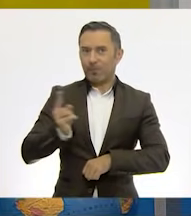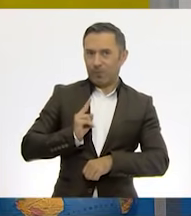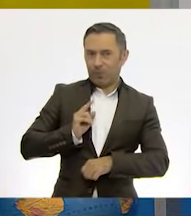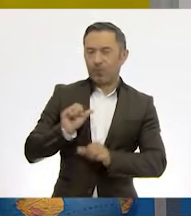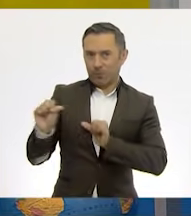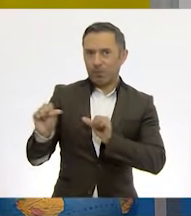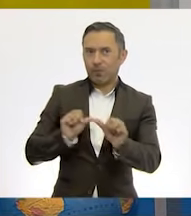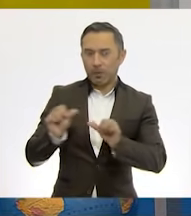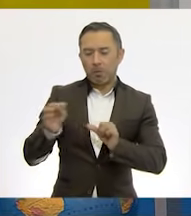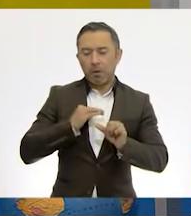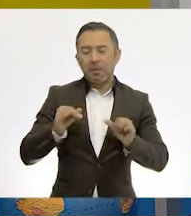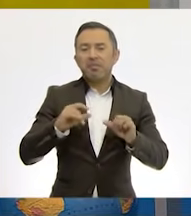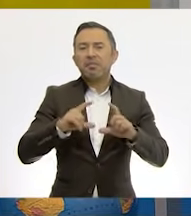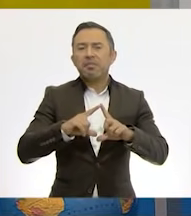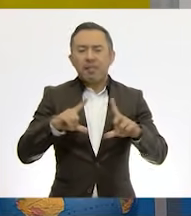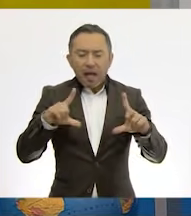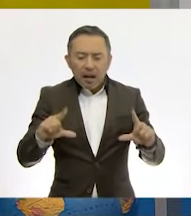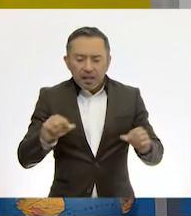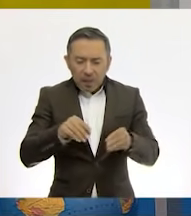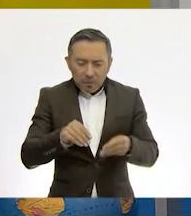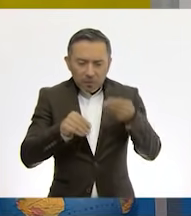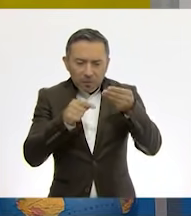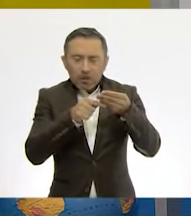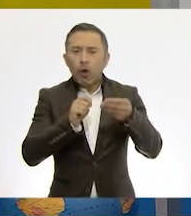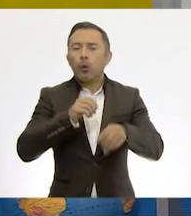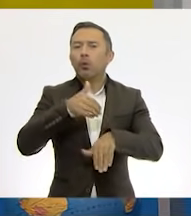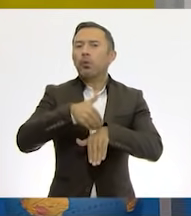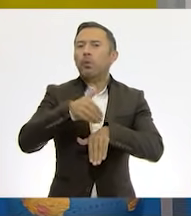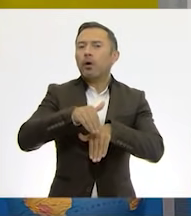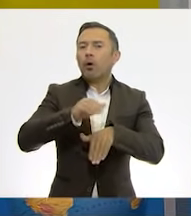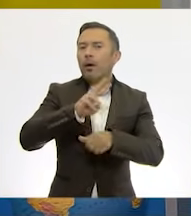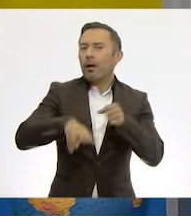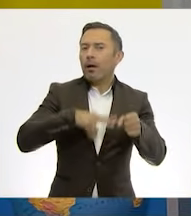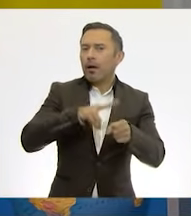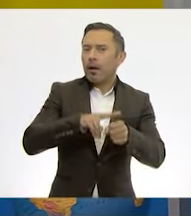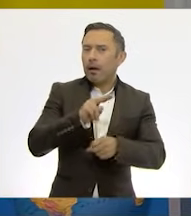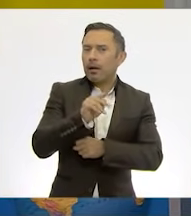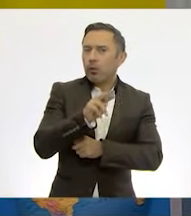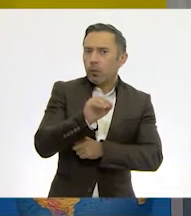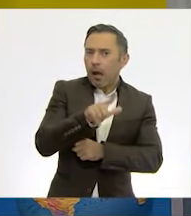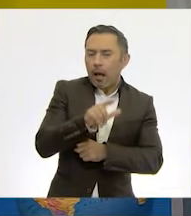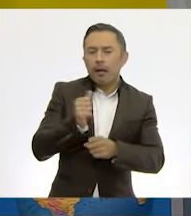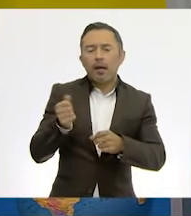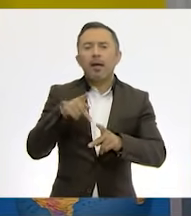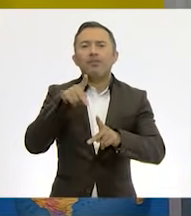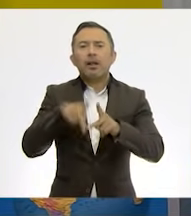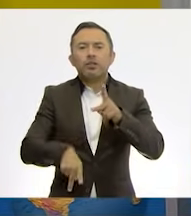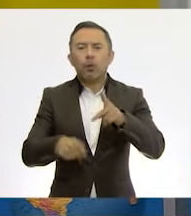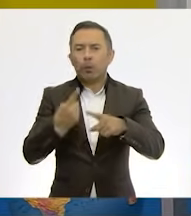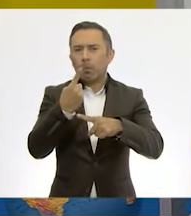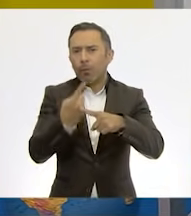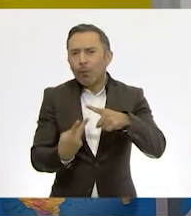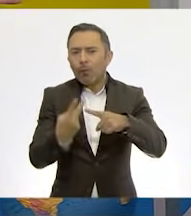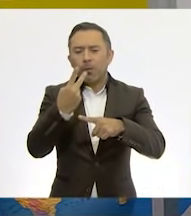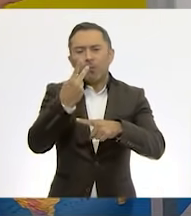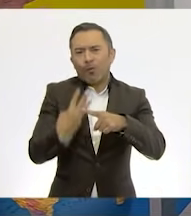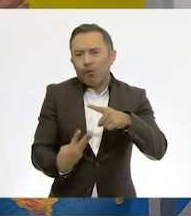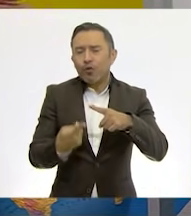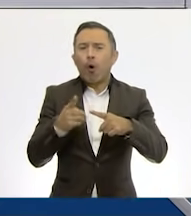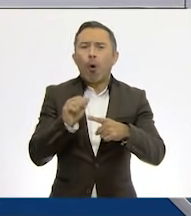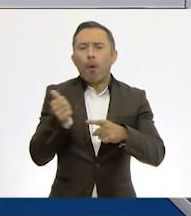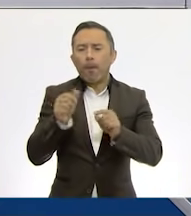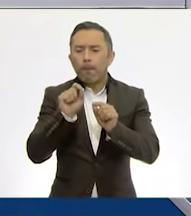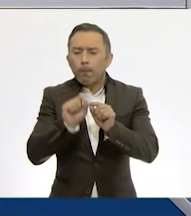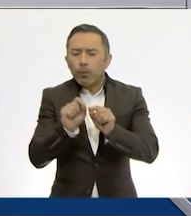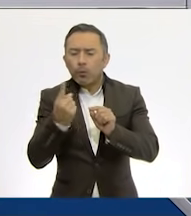indicar, puede ser un número natural, puede ser una fracción o un número decimal y nos va a decir cuál va a ser el avance que va a